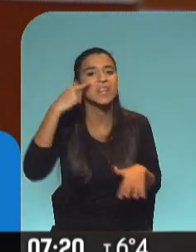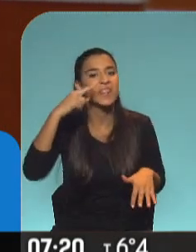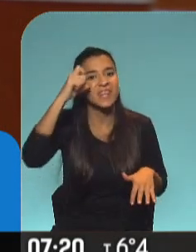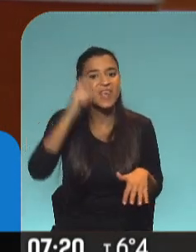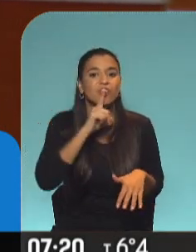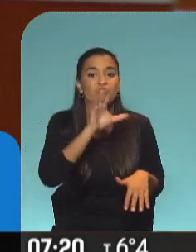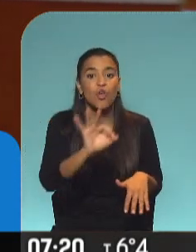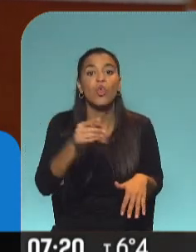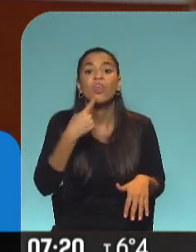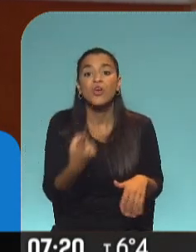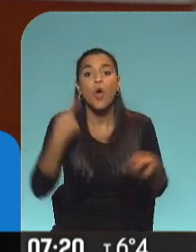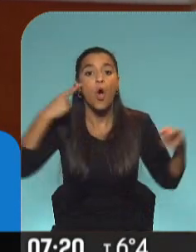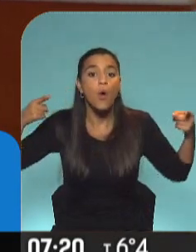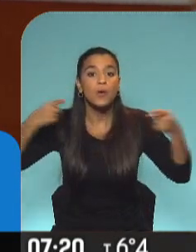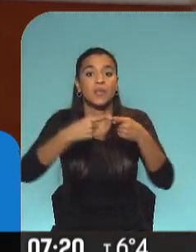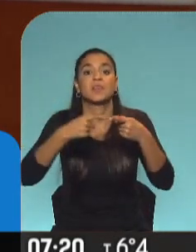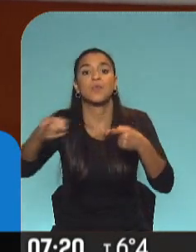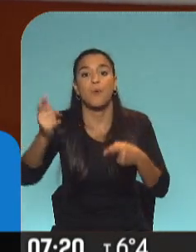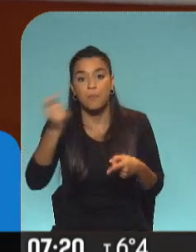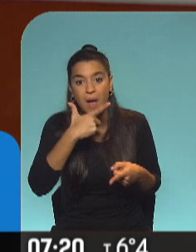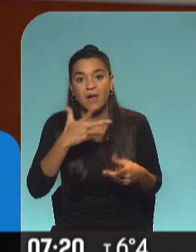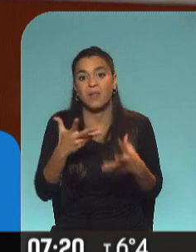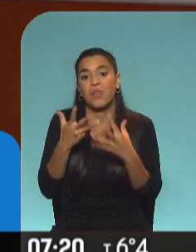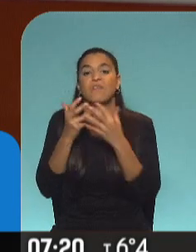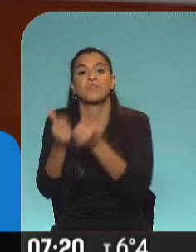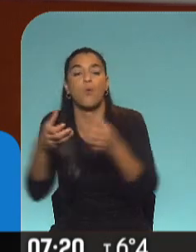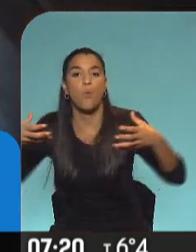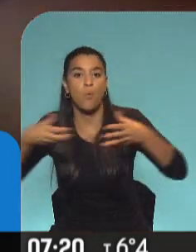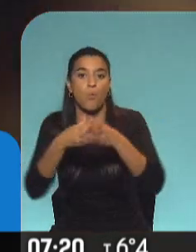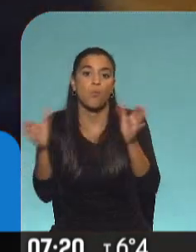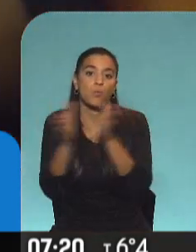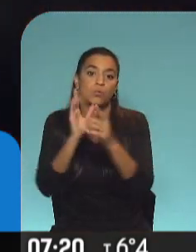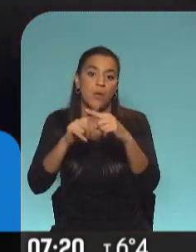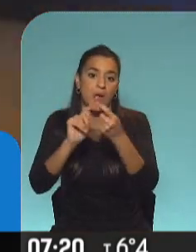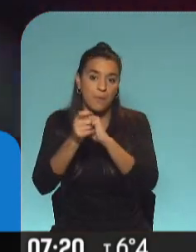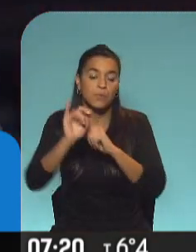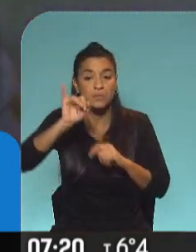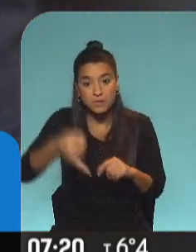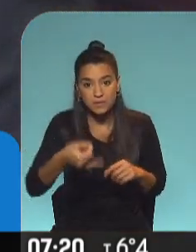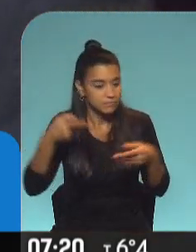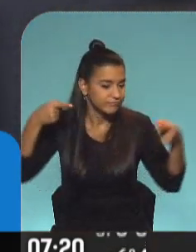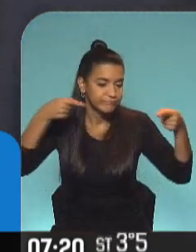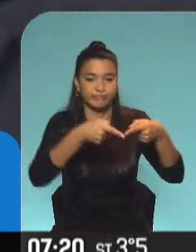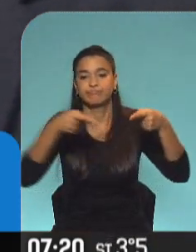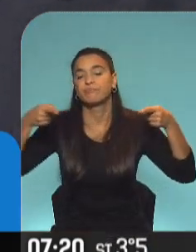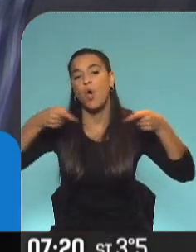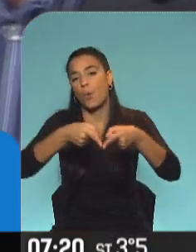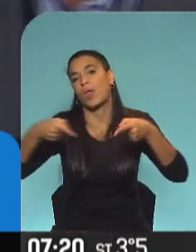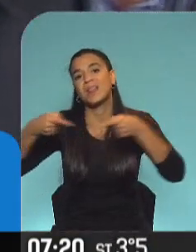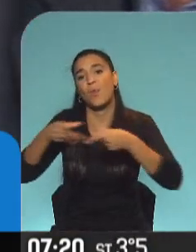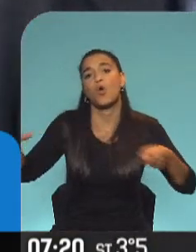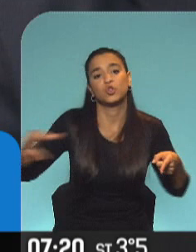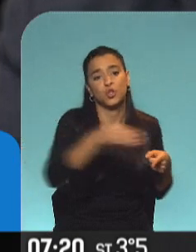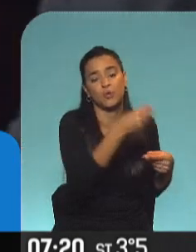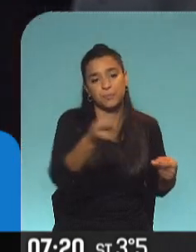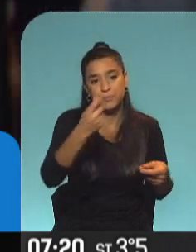porque dijo que el objetivo es Mauricio Macri, el hombre que fue defendido por Juntos por el Cambio, Vero. Bueno, en realidad todos los caminos llevan a Mauricio Macri, al margen de las